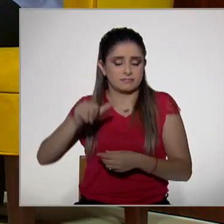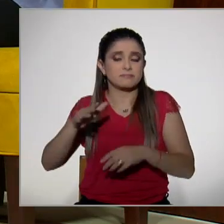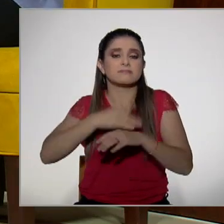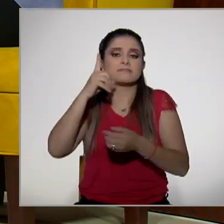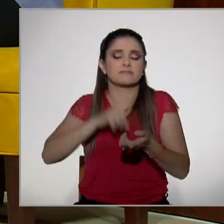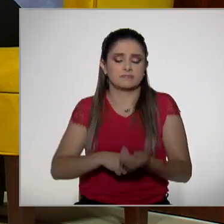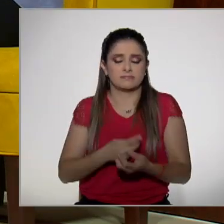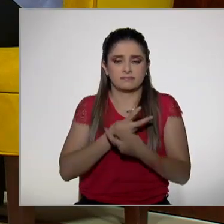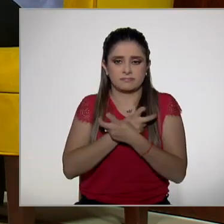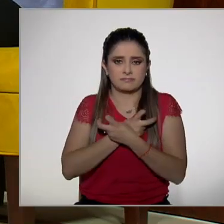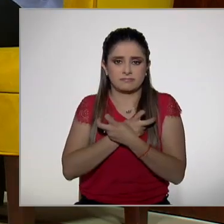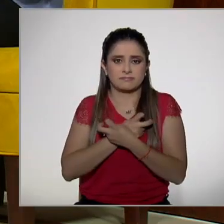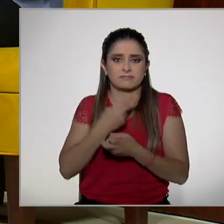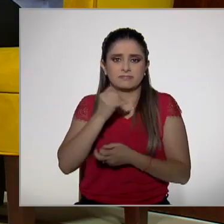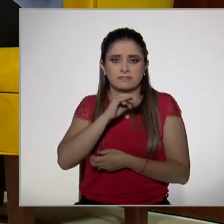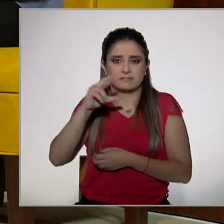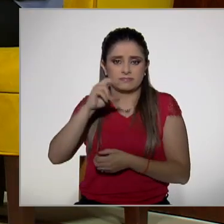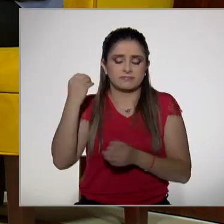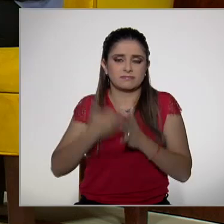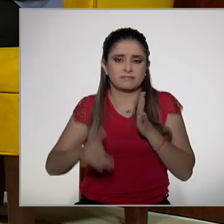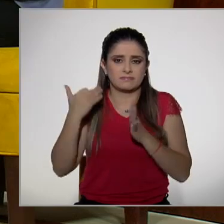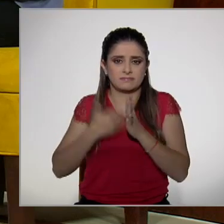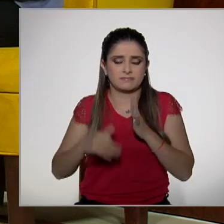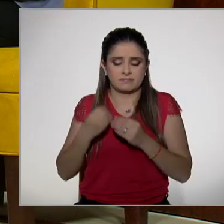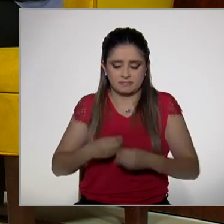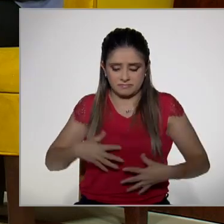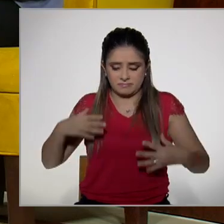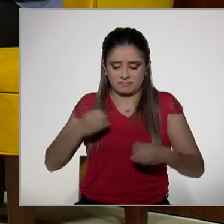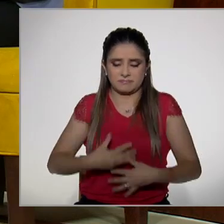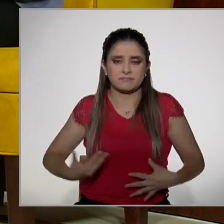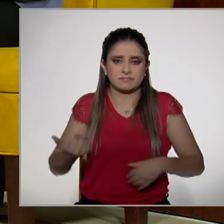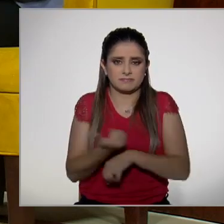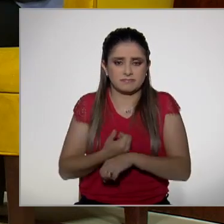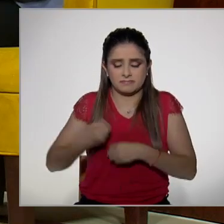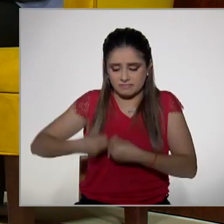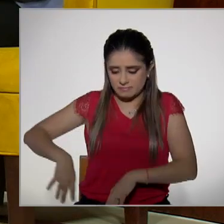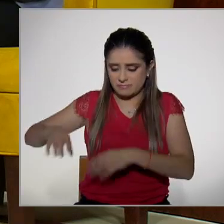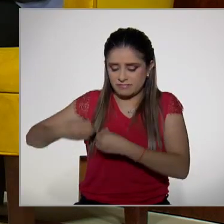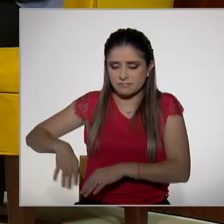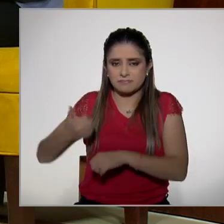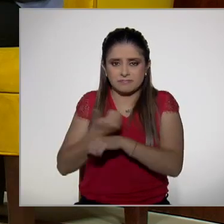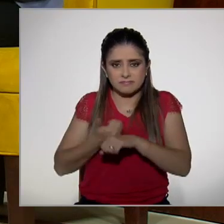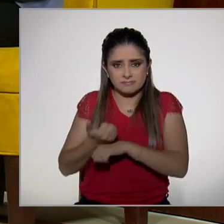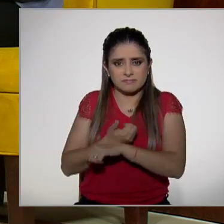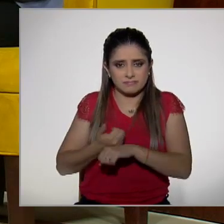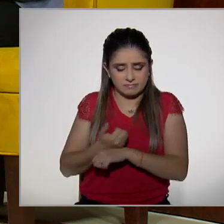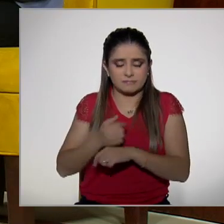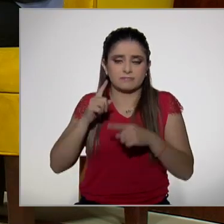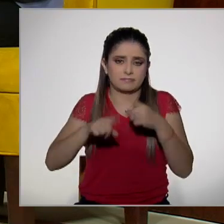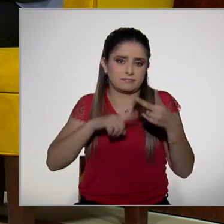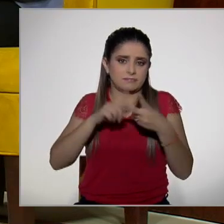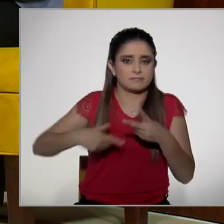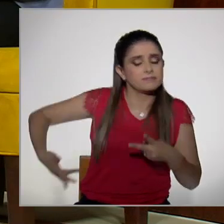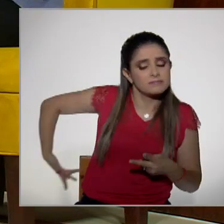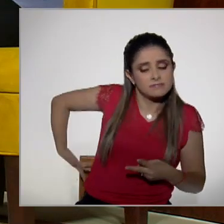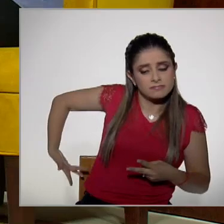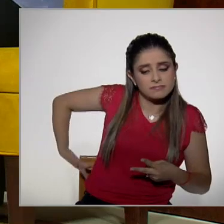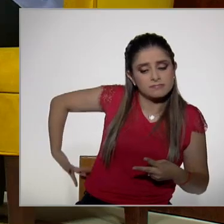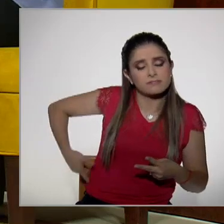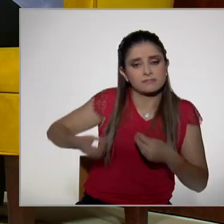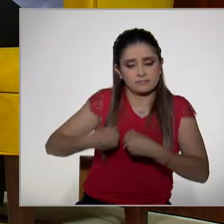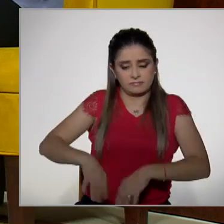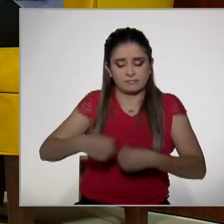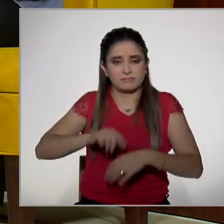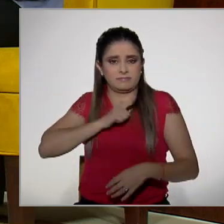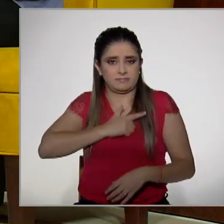hierro pero no por aporte sino por sangrado la segunda causa de sangrado es en riñón orina que igual puede